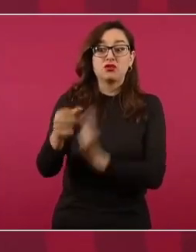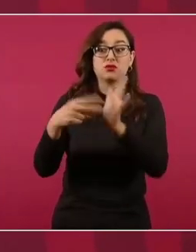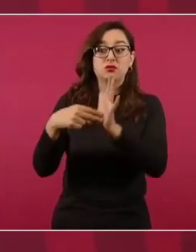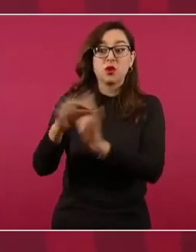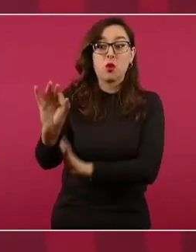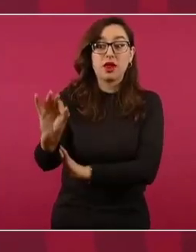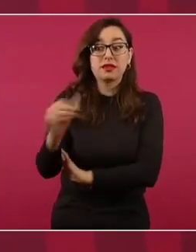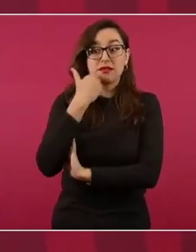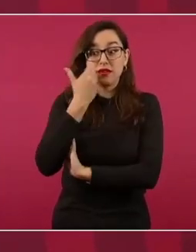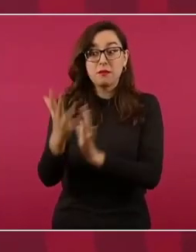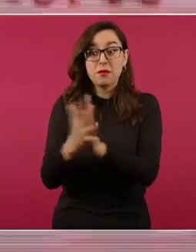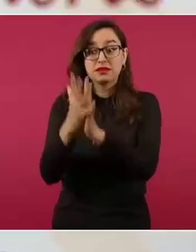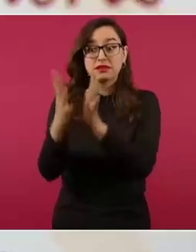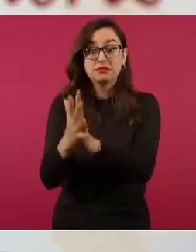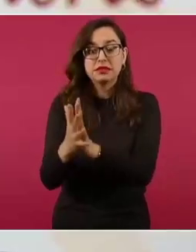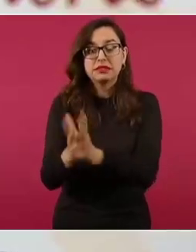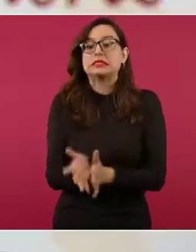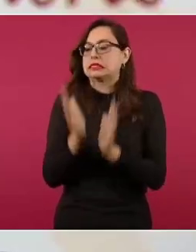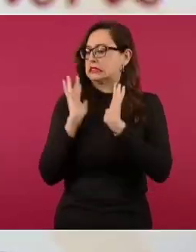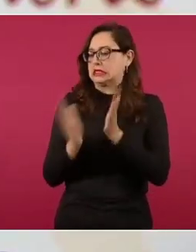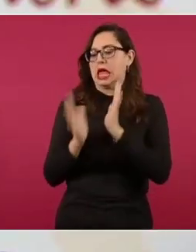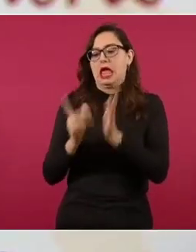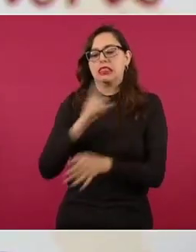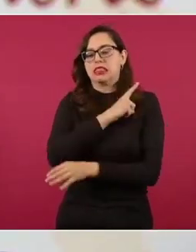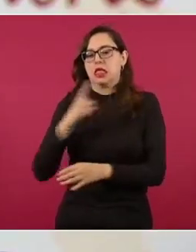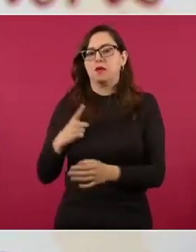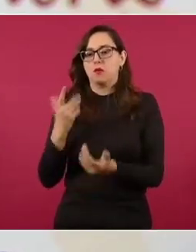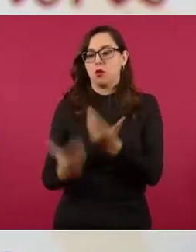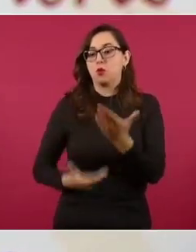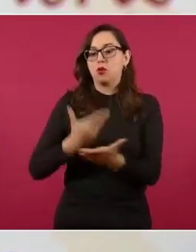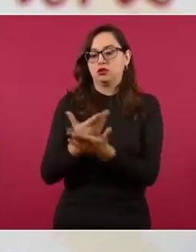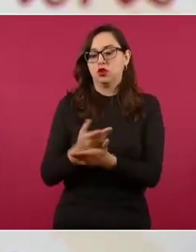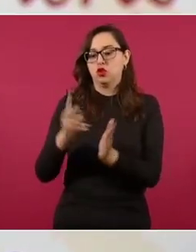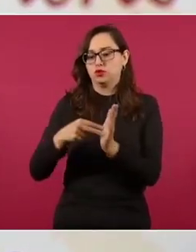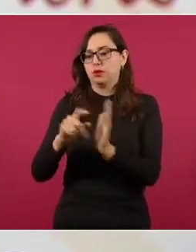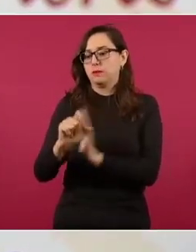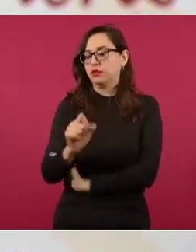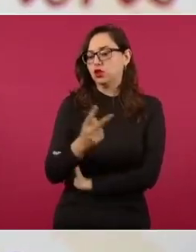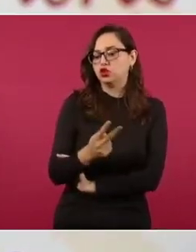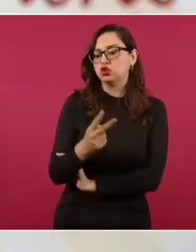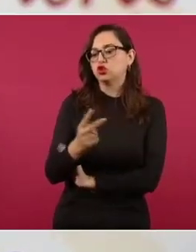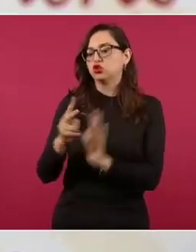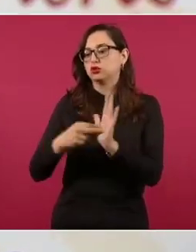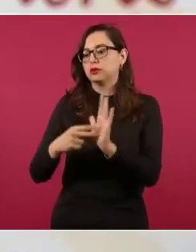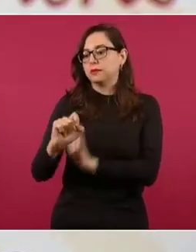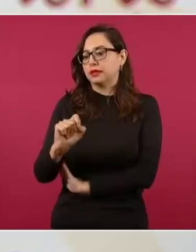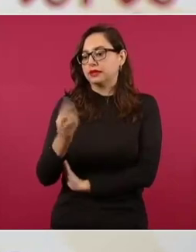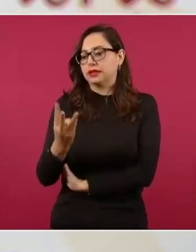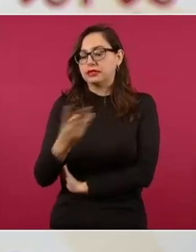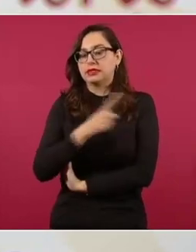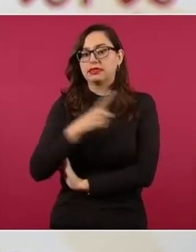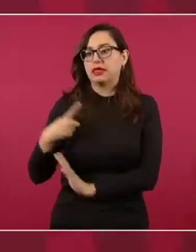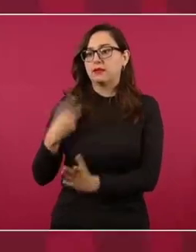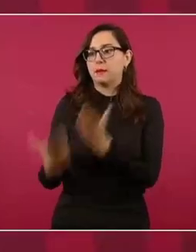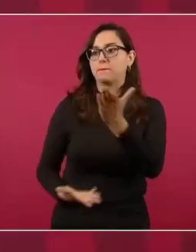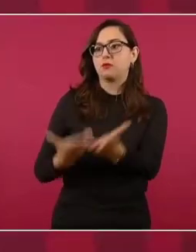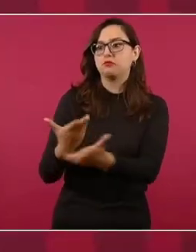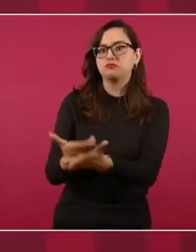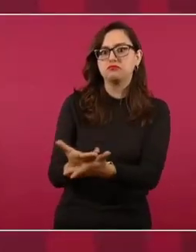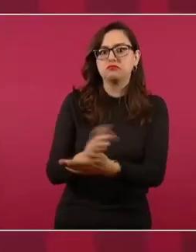que presentar, no este año, podemos hacerlo este año, podemos hacerlo el año que entra, pero tendríamos que hacerlo. Ahí la pregunta es, bueno, ¿y por qué